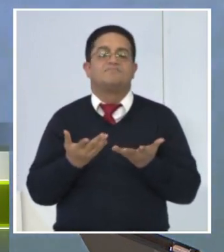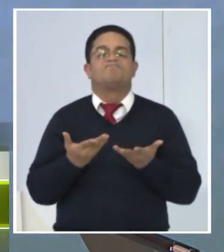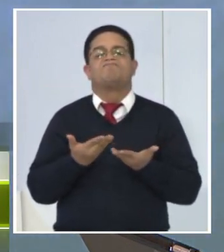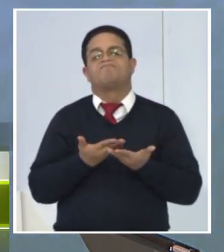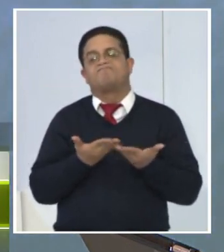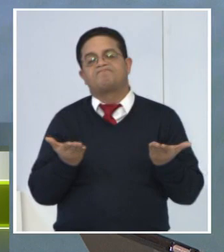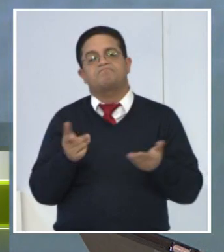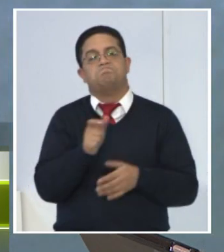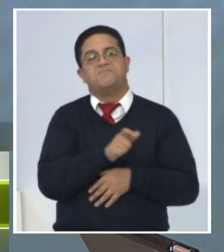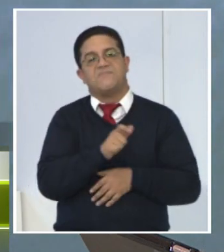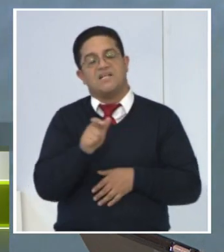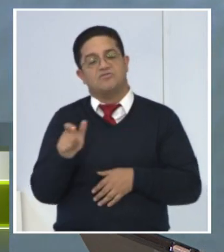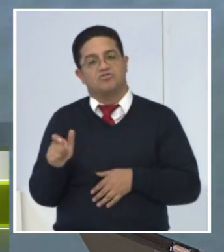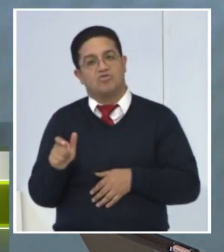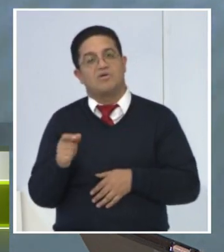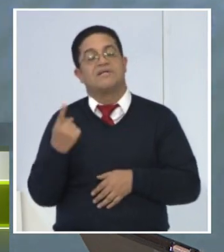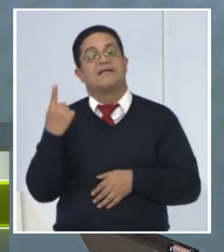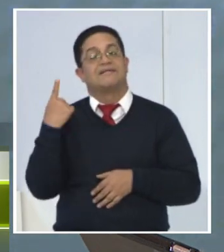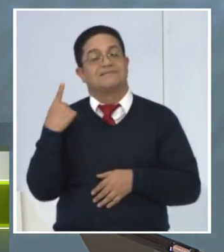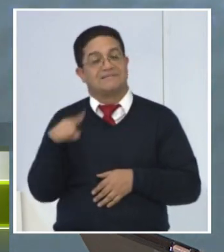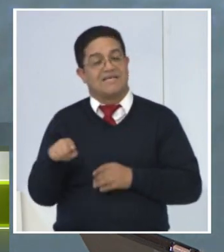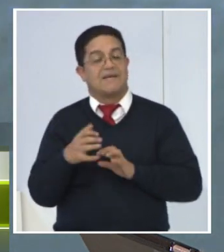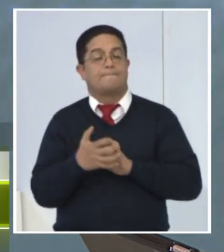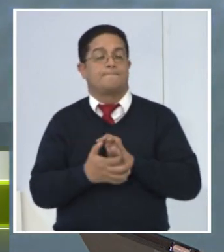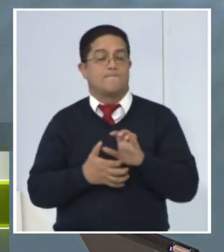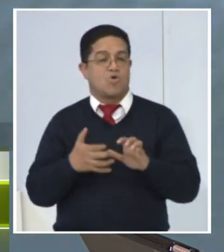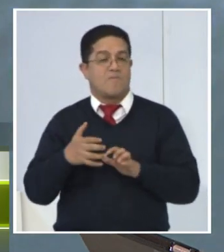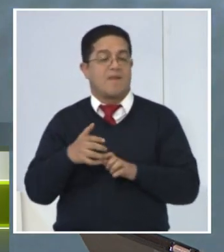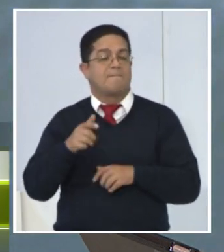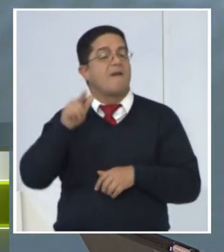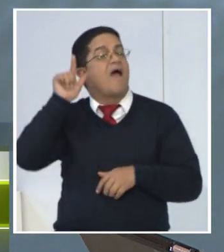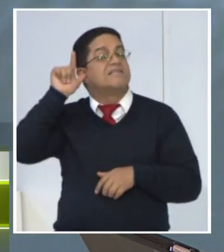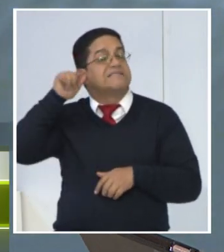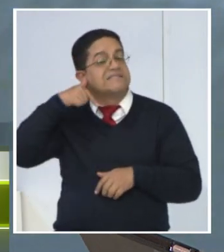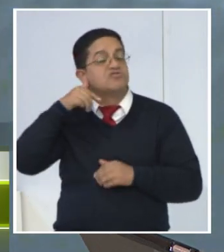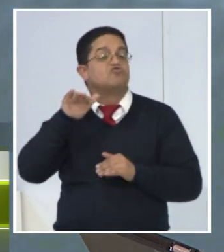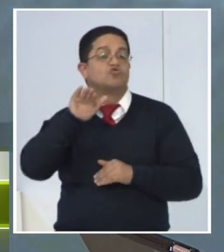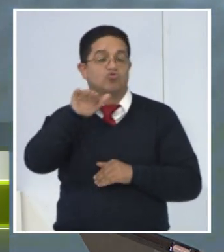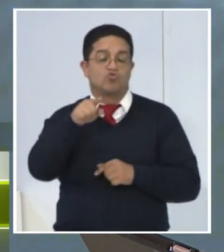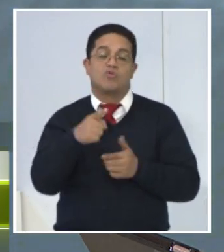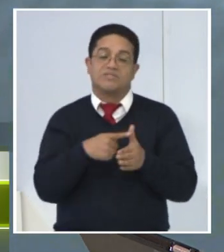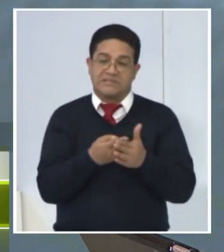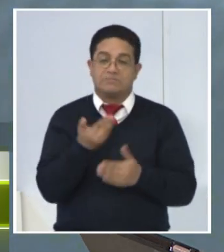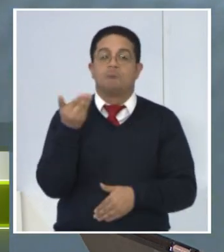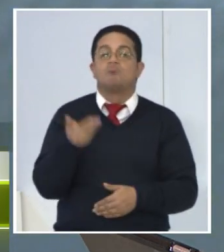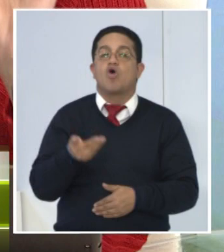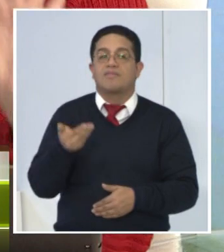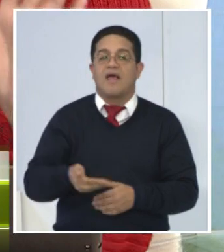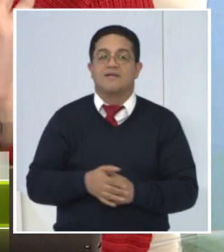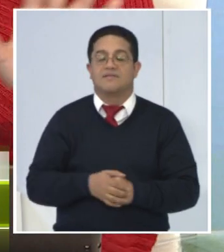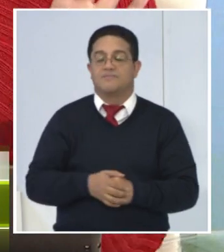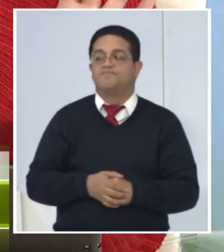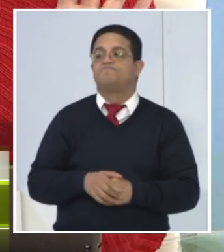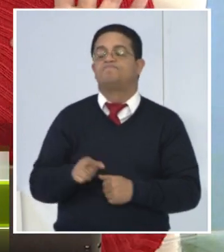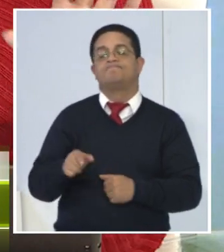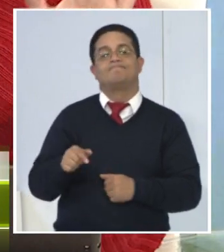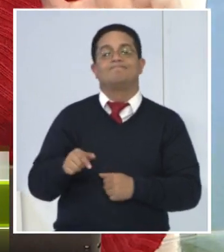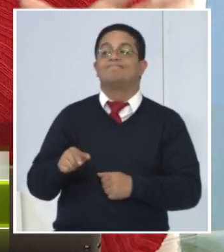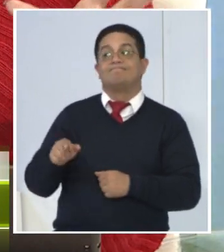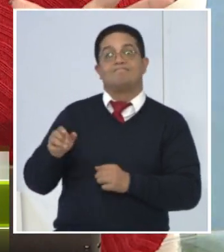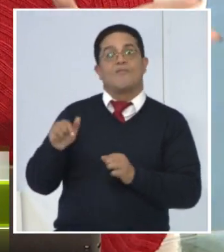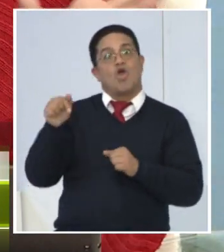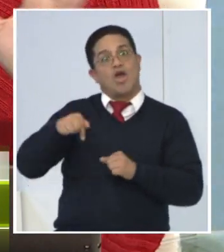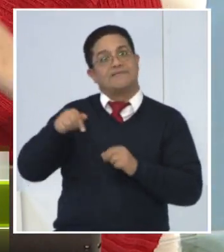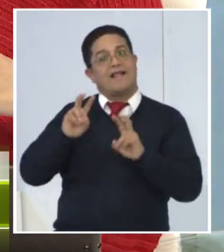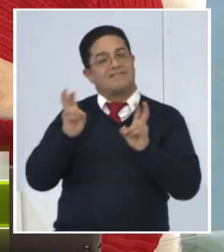de personas que tienen o que tendremos problemas auditivos, es muy importante. Hoy estamos hablando sobre la